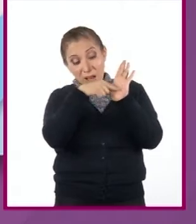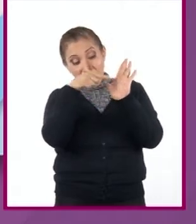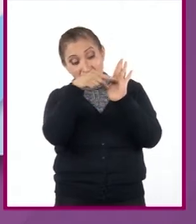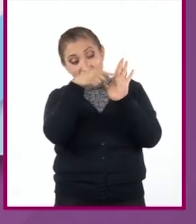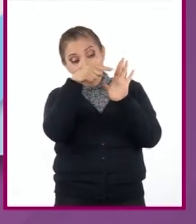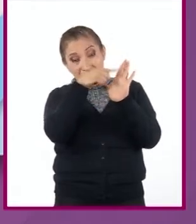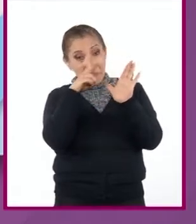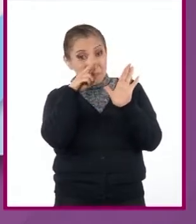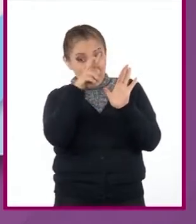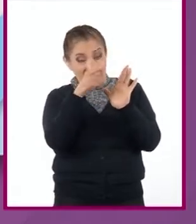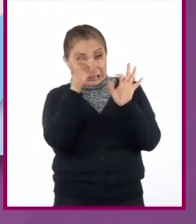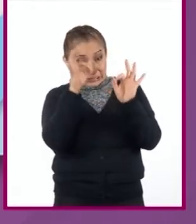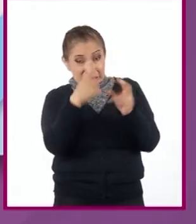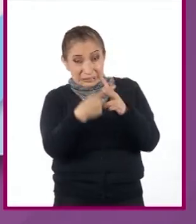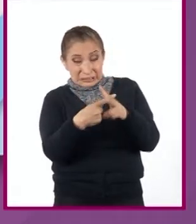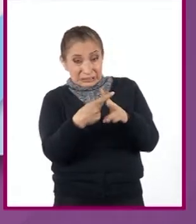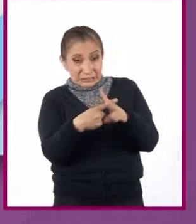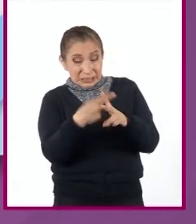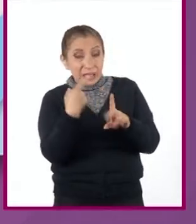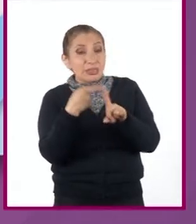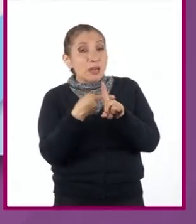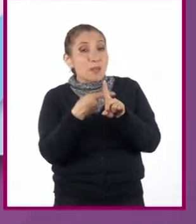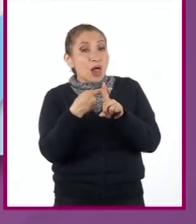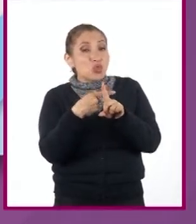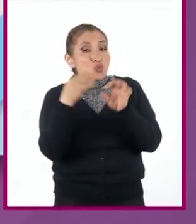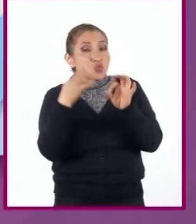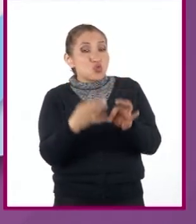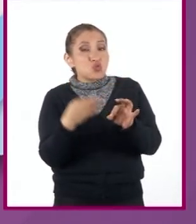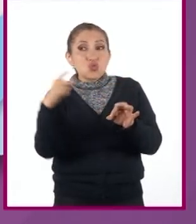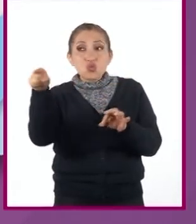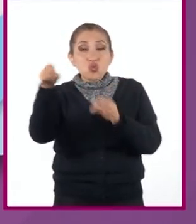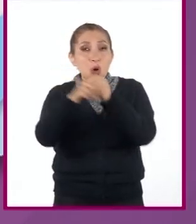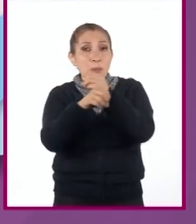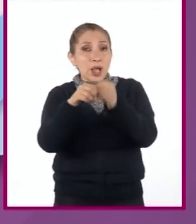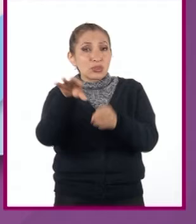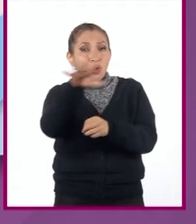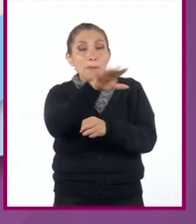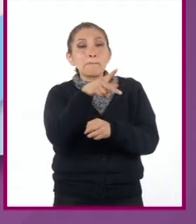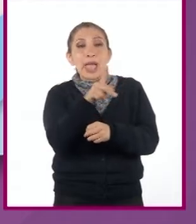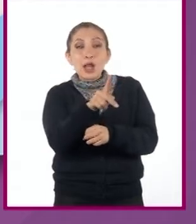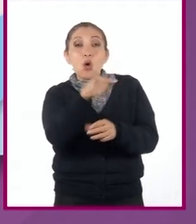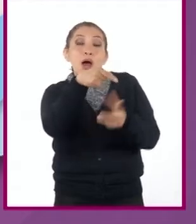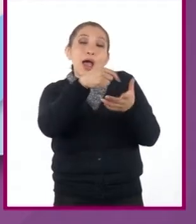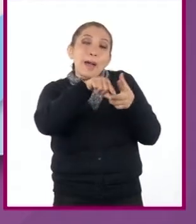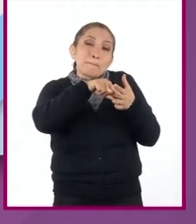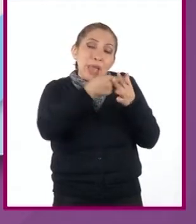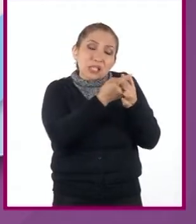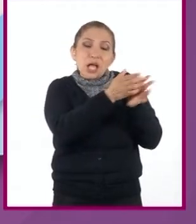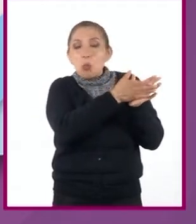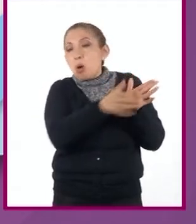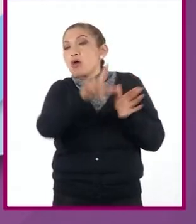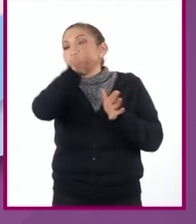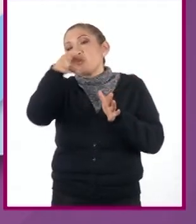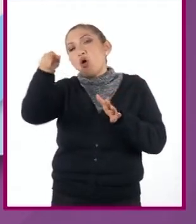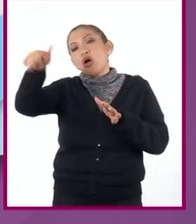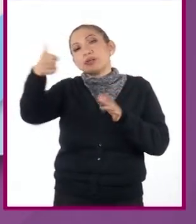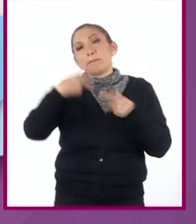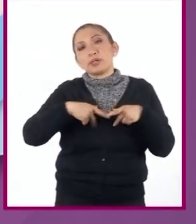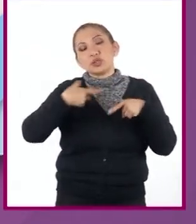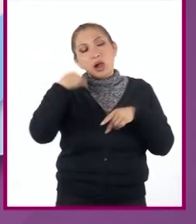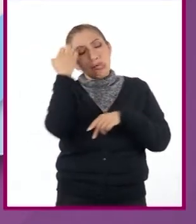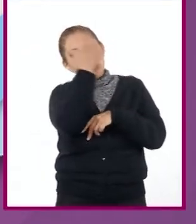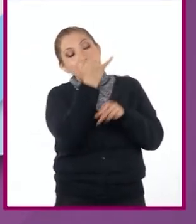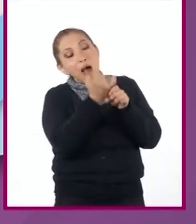que reflejara matemáticamente a qué temperatura se encontraban los cuerpos, pero dio las bases para que futuros científicos